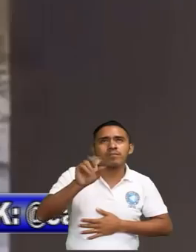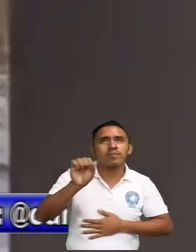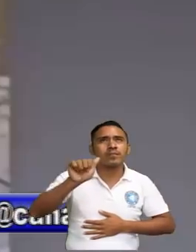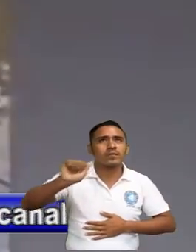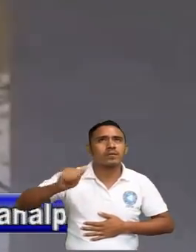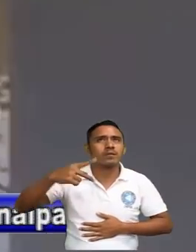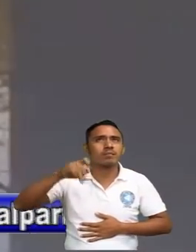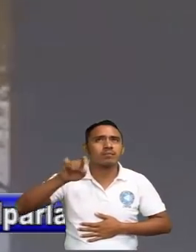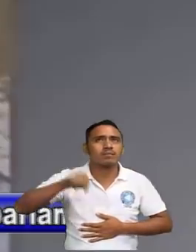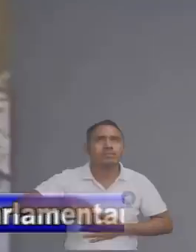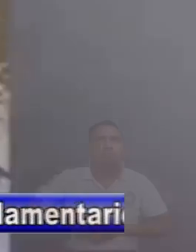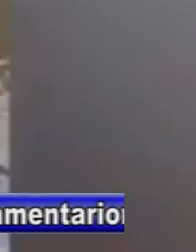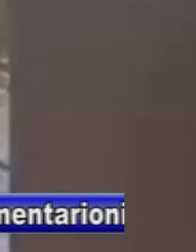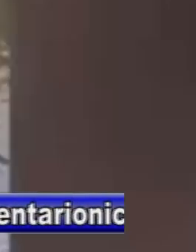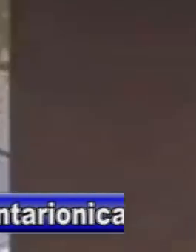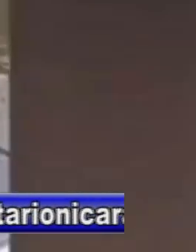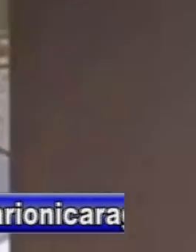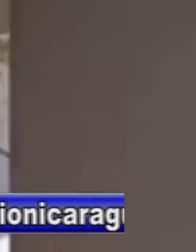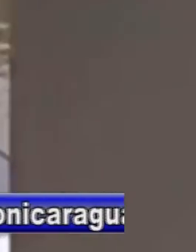informó Vanessa Paz.